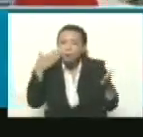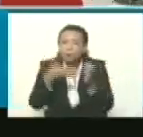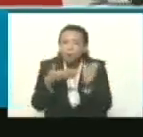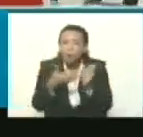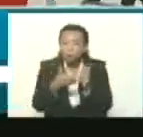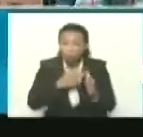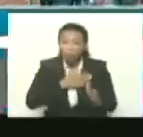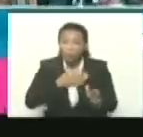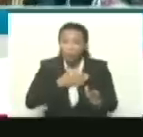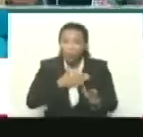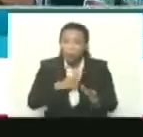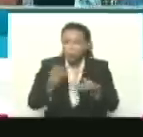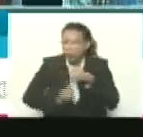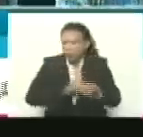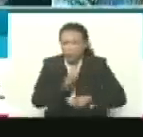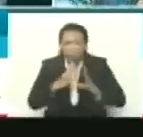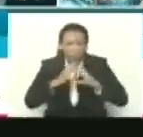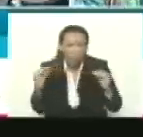Nosotros habíamos hecho de todo.